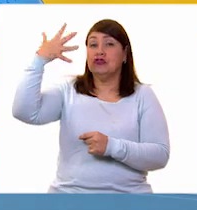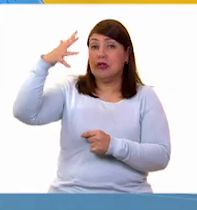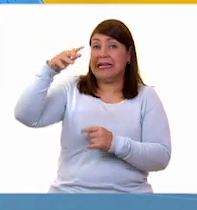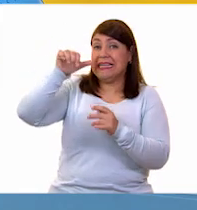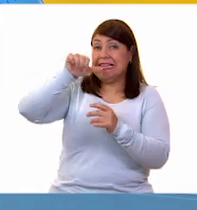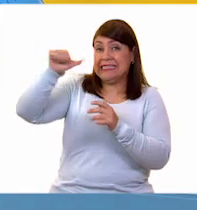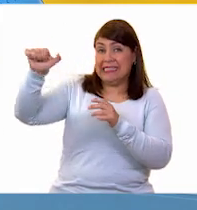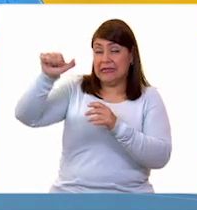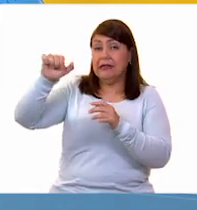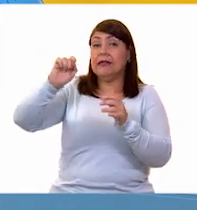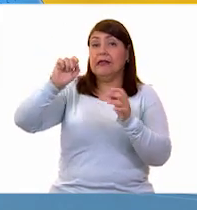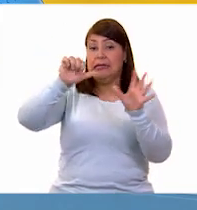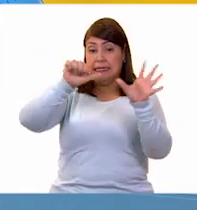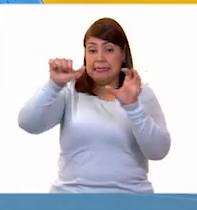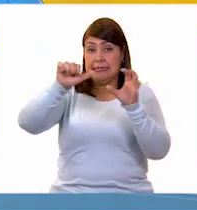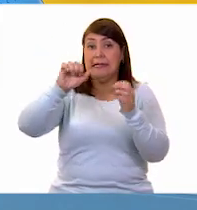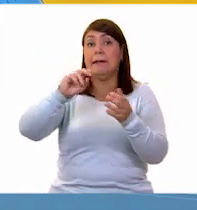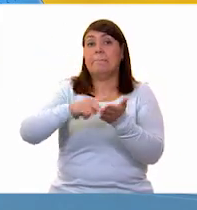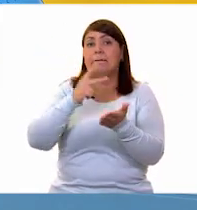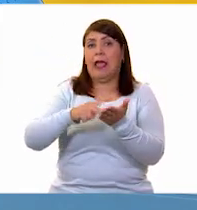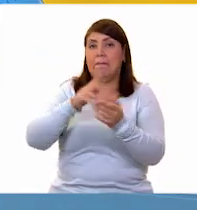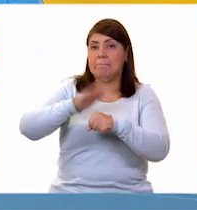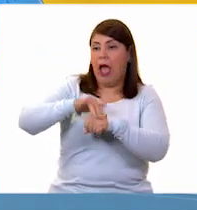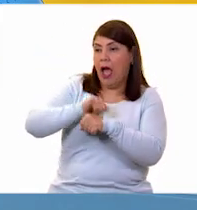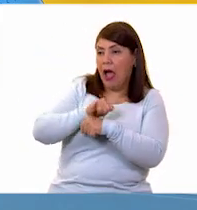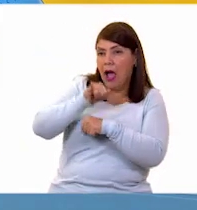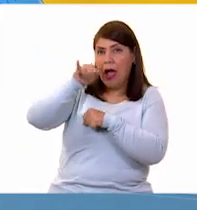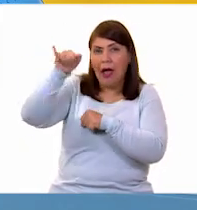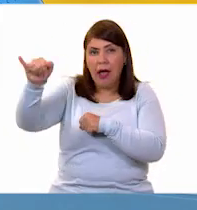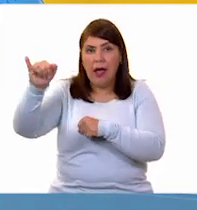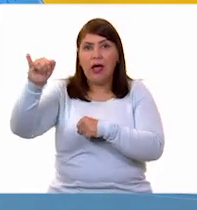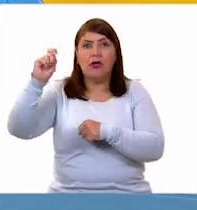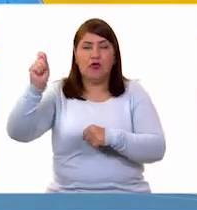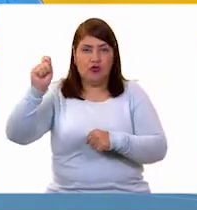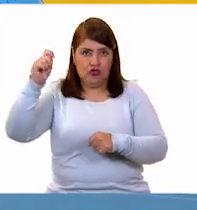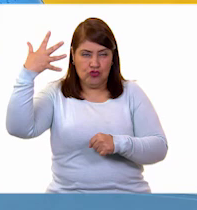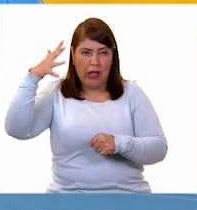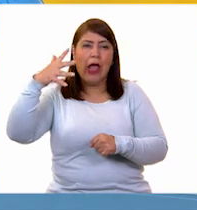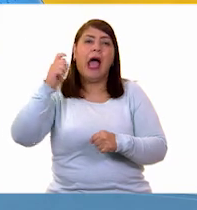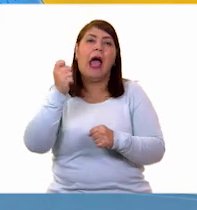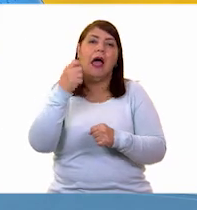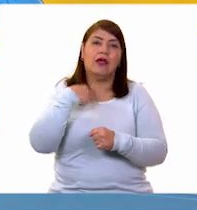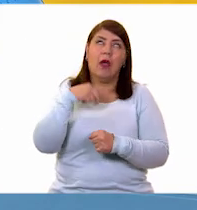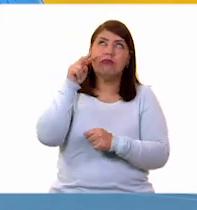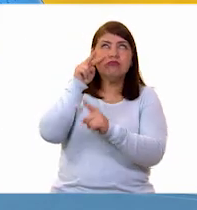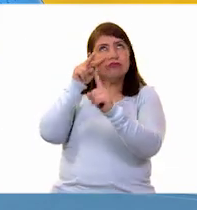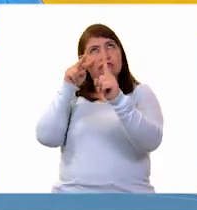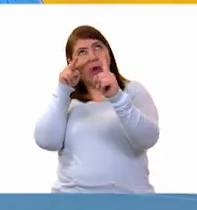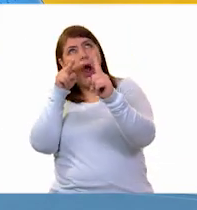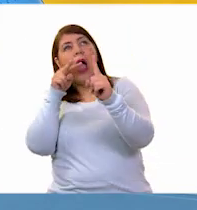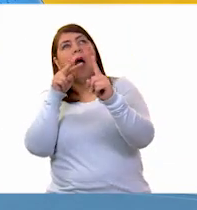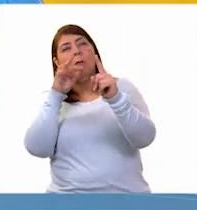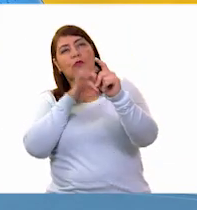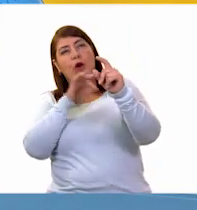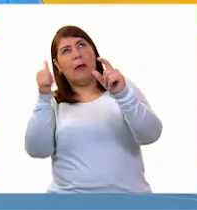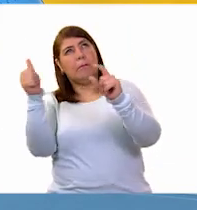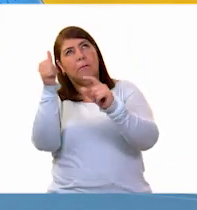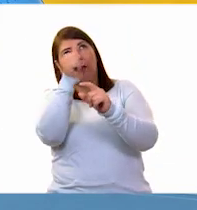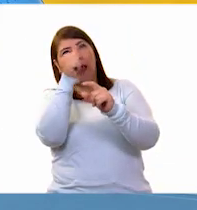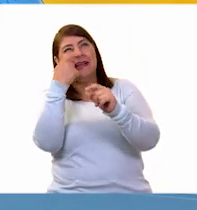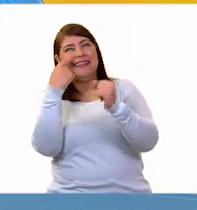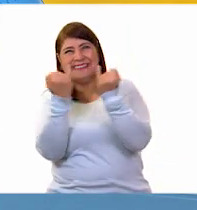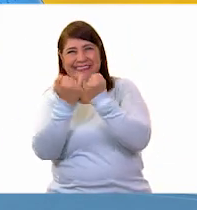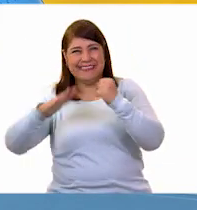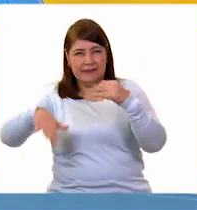que la Luna, pues desde nuestra perspectiva en la Tierra, la Luna puede tapar perfectamente al Sol. Y es por eso que